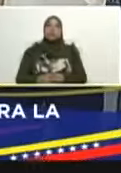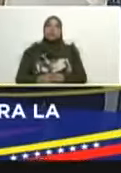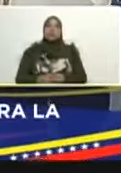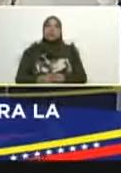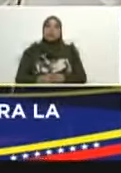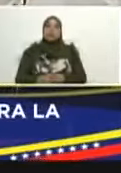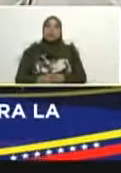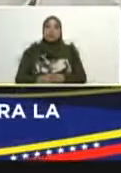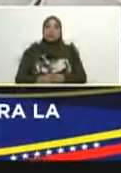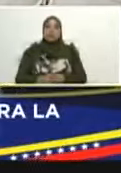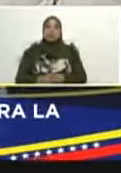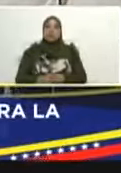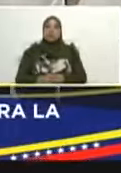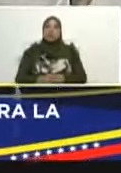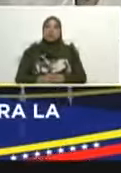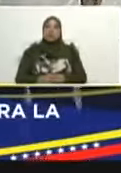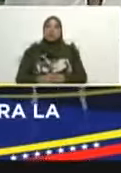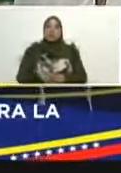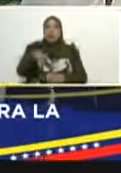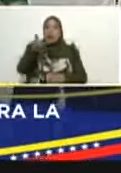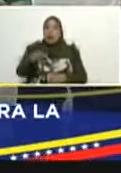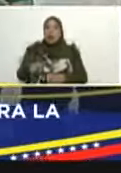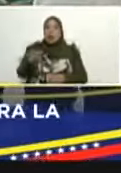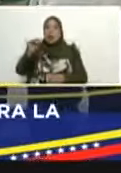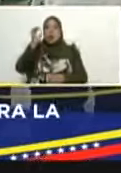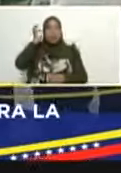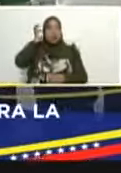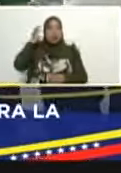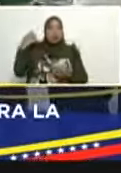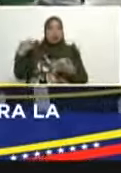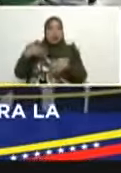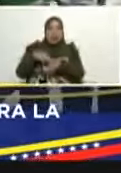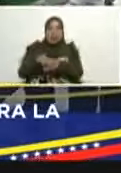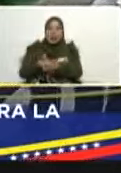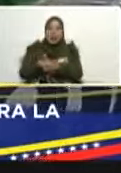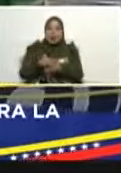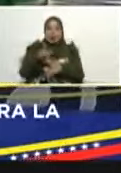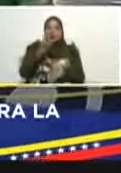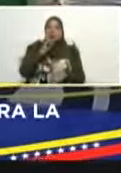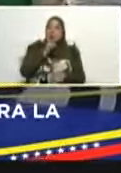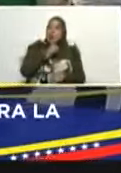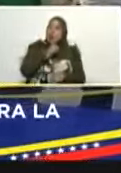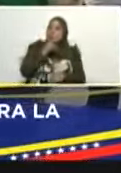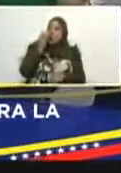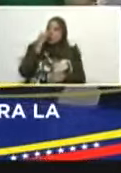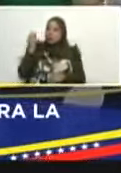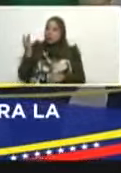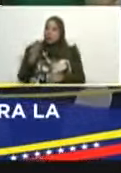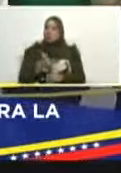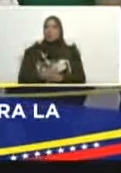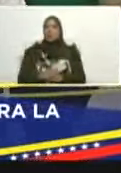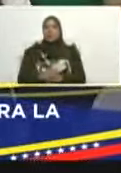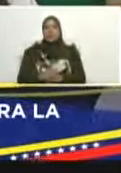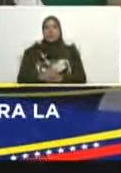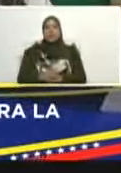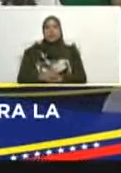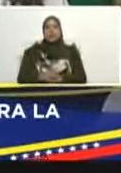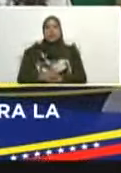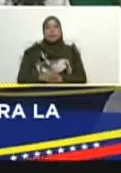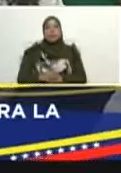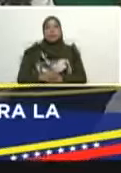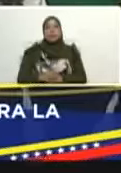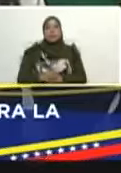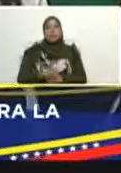una integrante del semillero científico. ¿Nos dices tu nombre? Mi nombre es